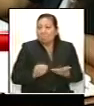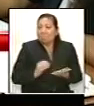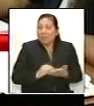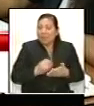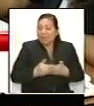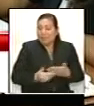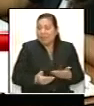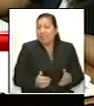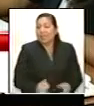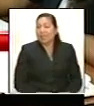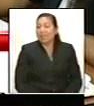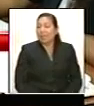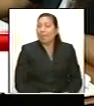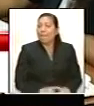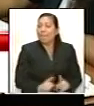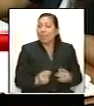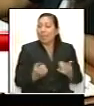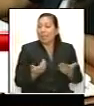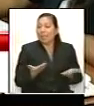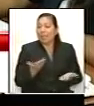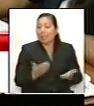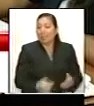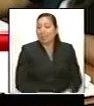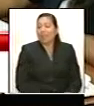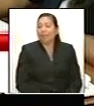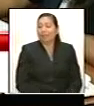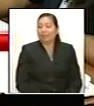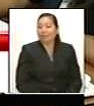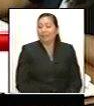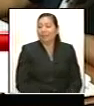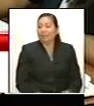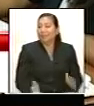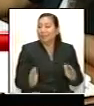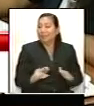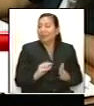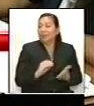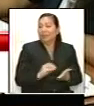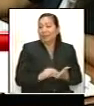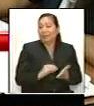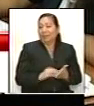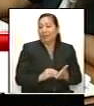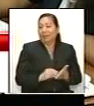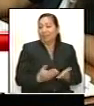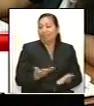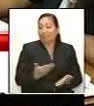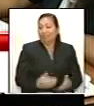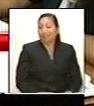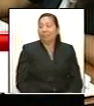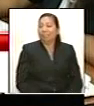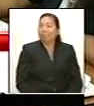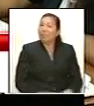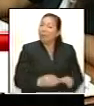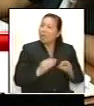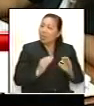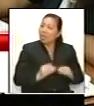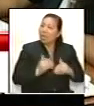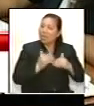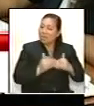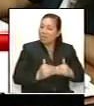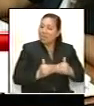allá, ¿no? Pero bueno, voy a caer en redundancia si sigo en el